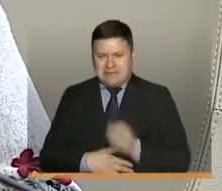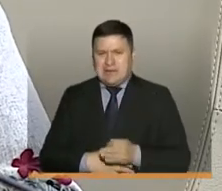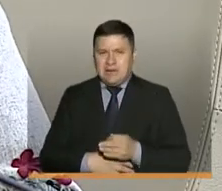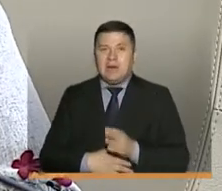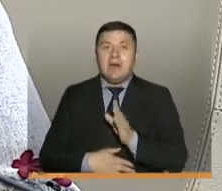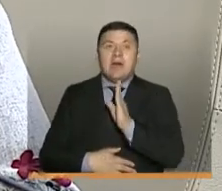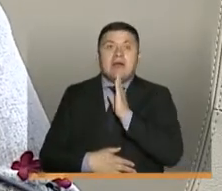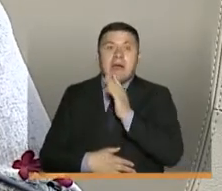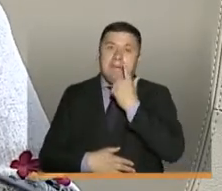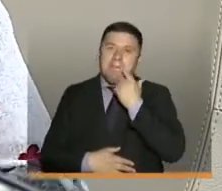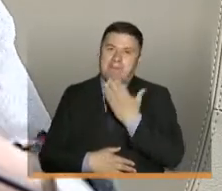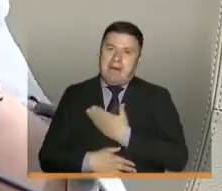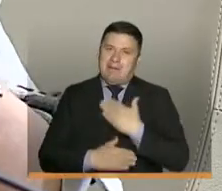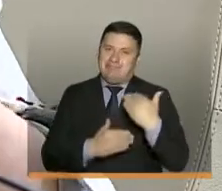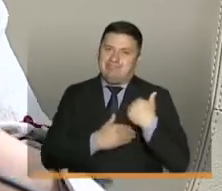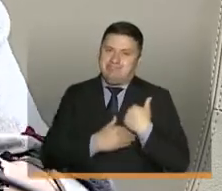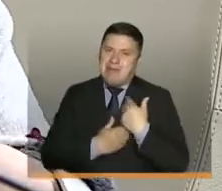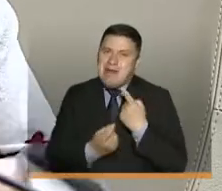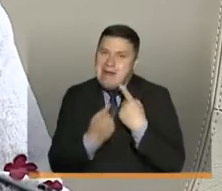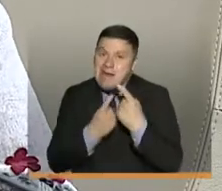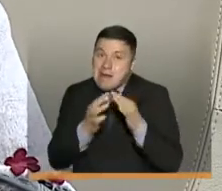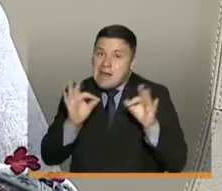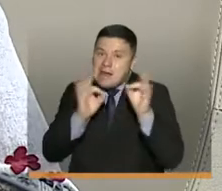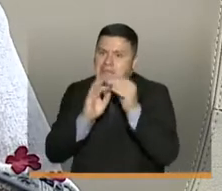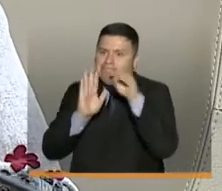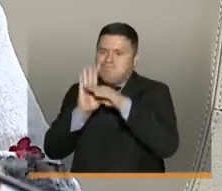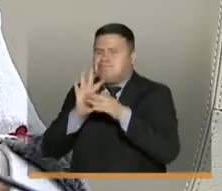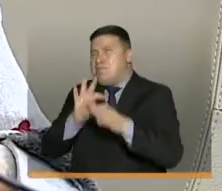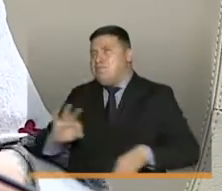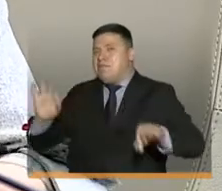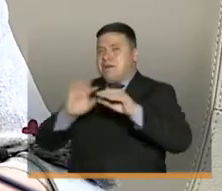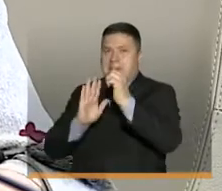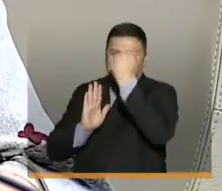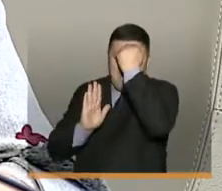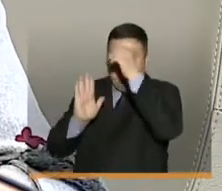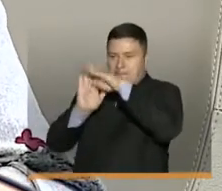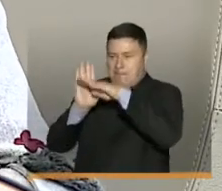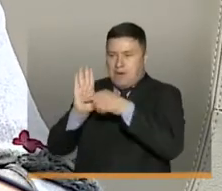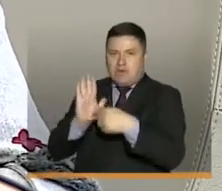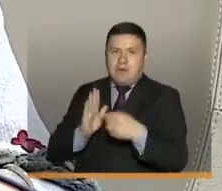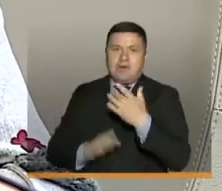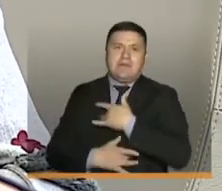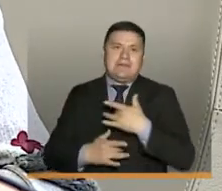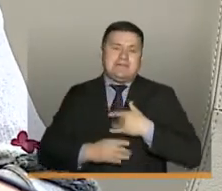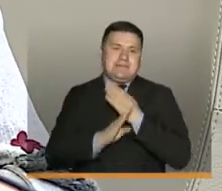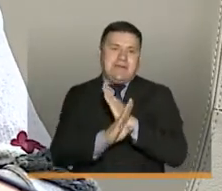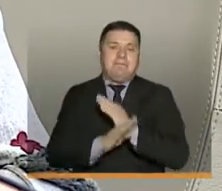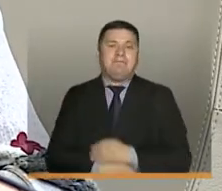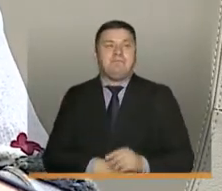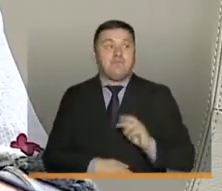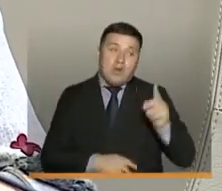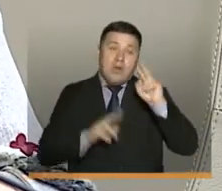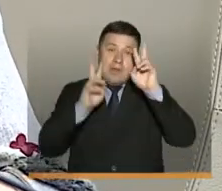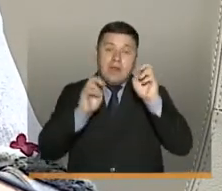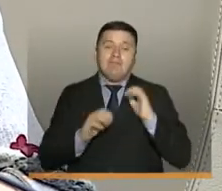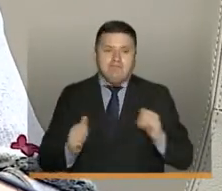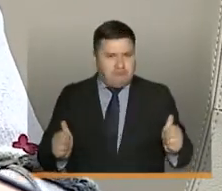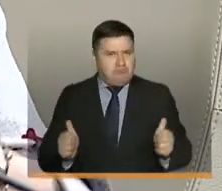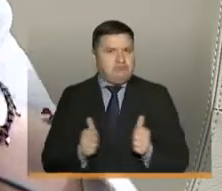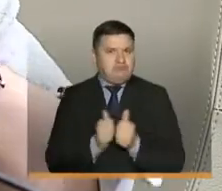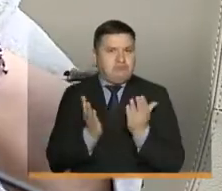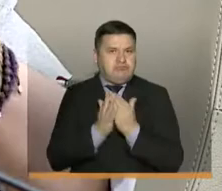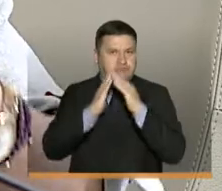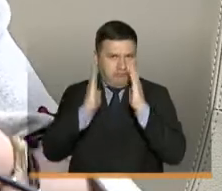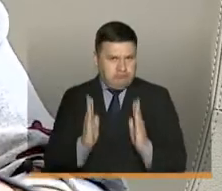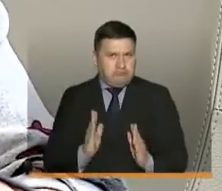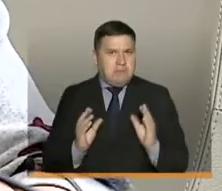el consentimiento de los padres de familia y guardando todos los protocolos de bioseguridad. Y, presidente, usted mencionaba también otro tema, y es que vamos a acompañar la educación en